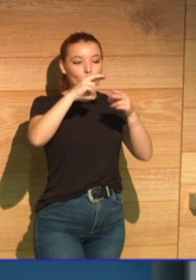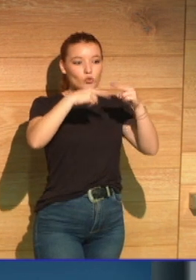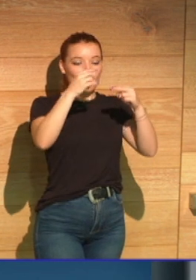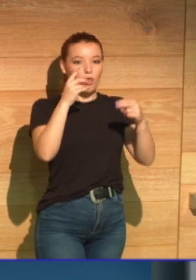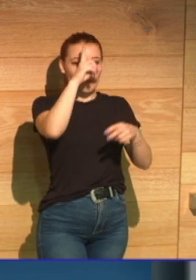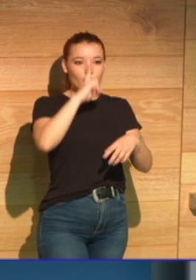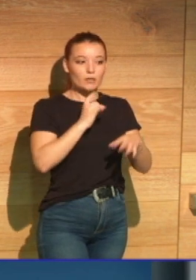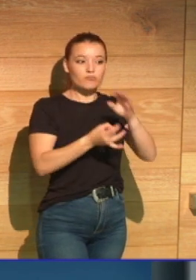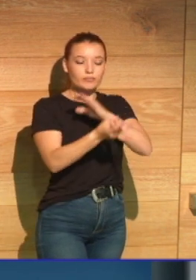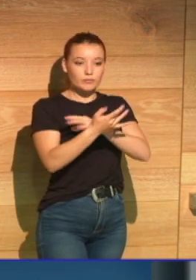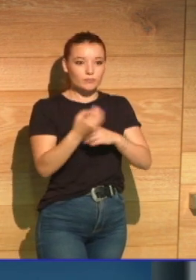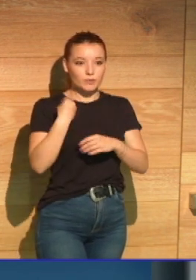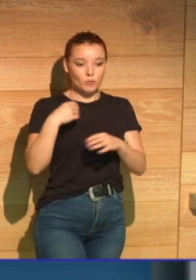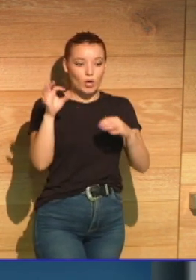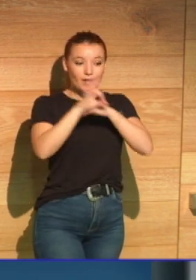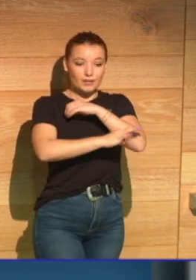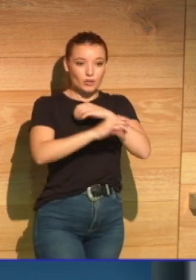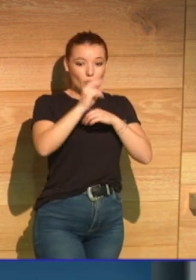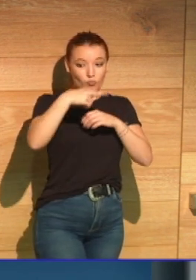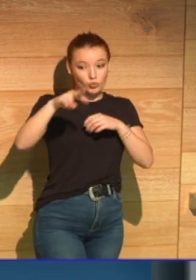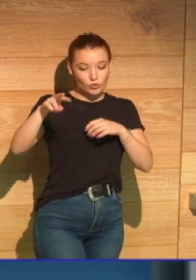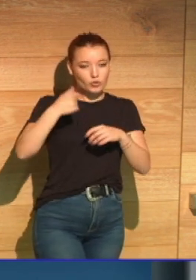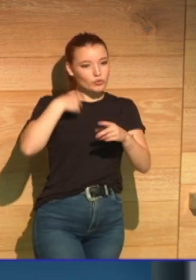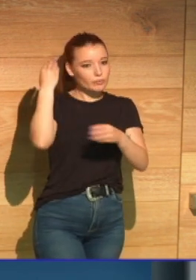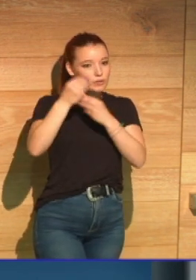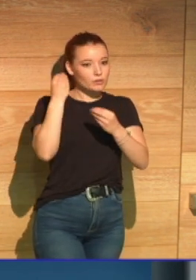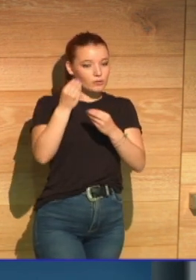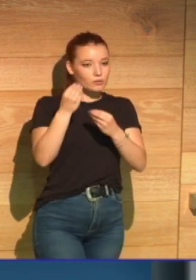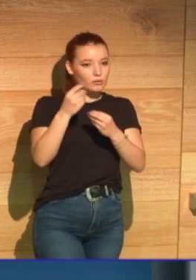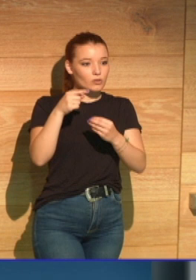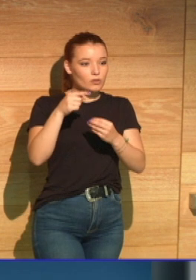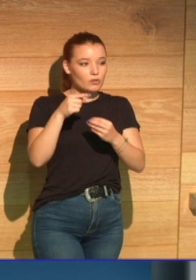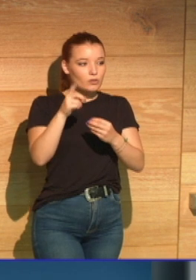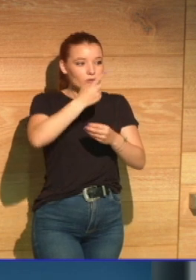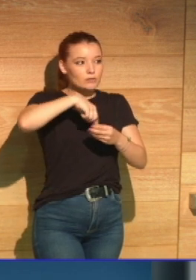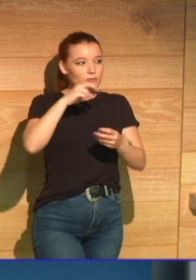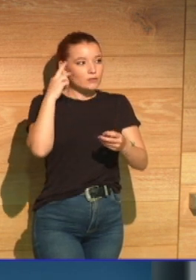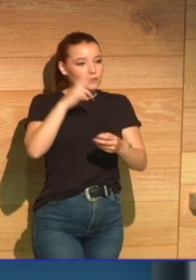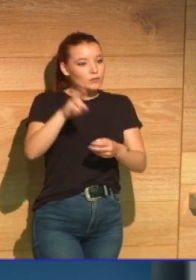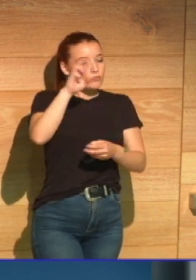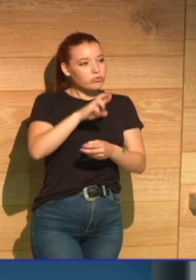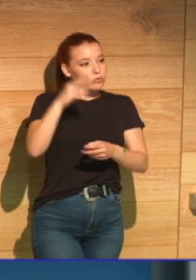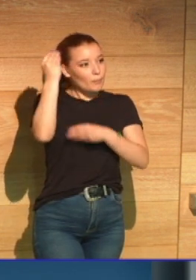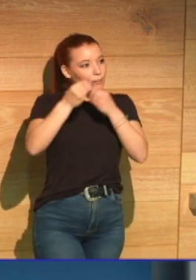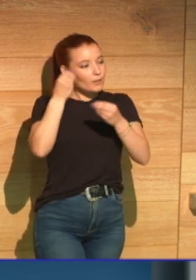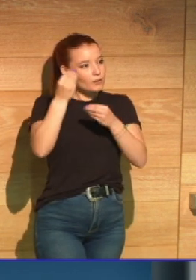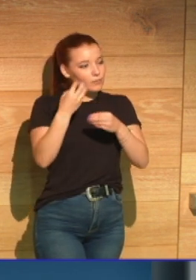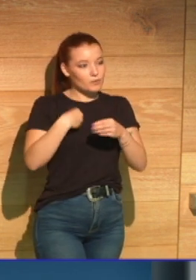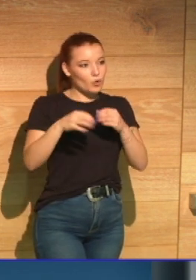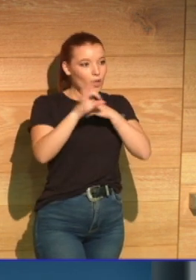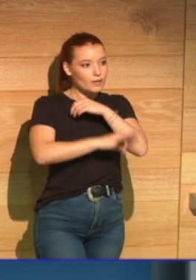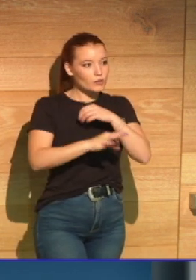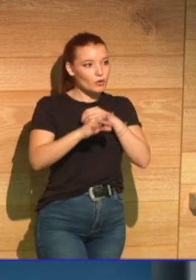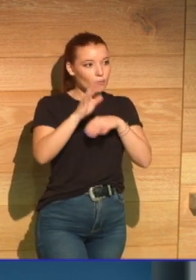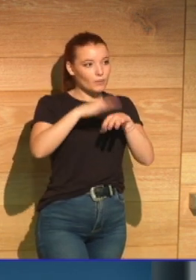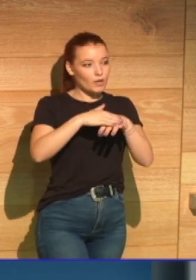partir del ejercicio de los museos, me parece que nos hace repensarnos una y otra vez en estos ejercicios de la reconstrucción y el trabajo de la imagen.